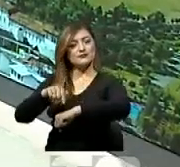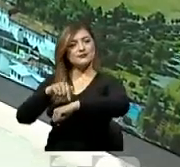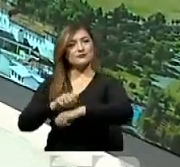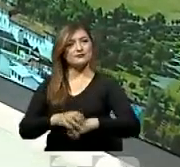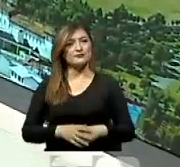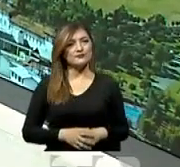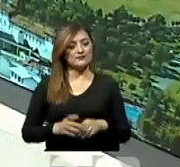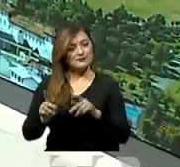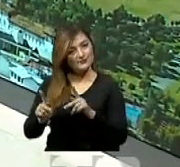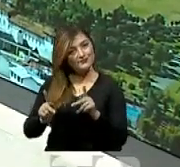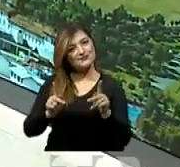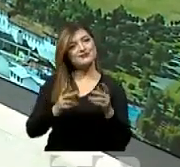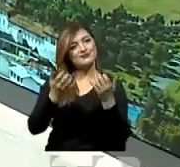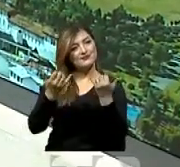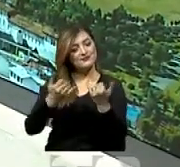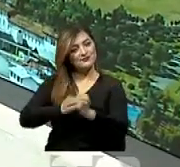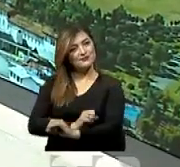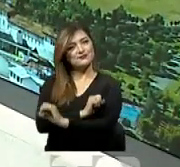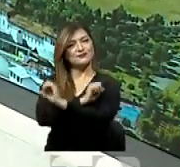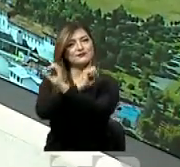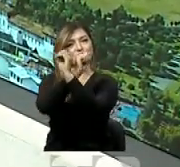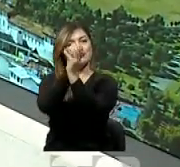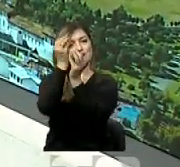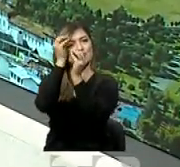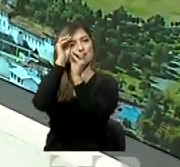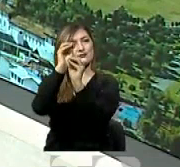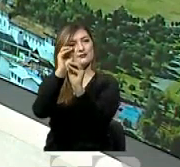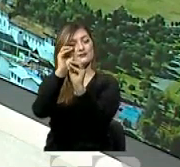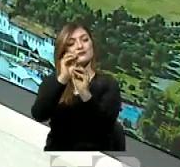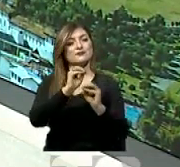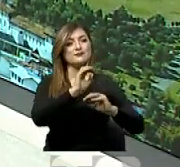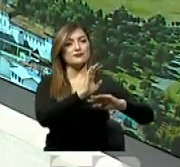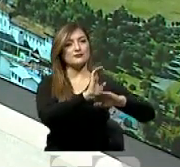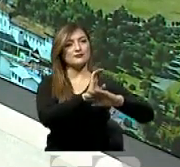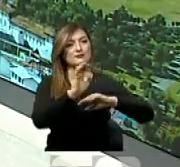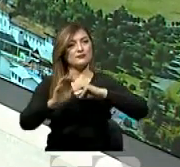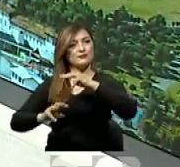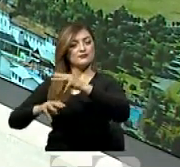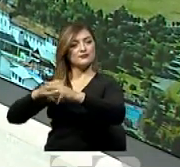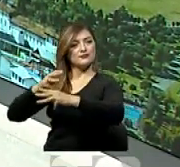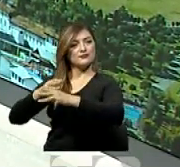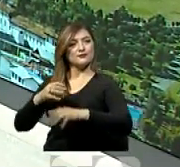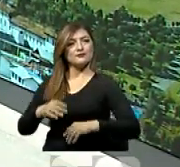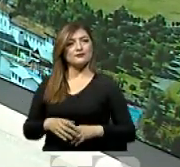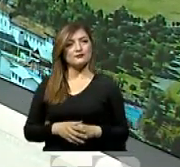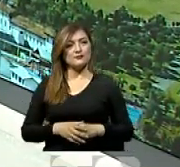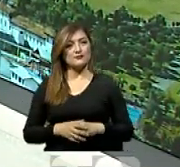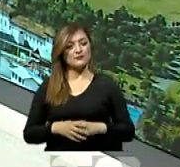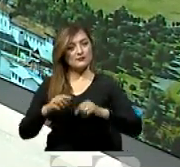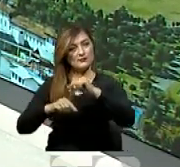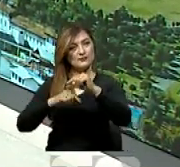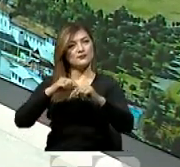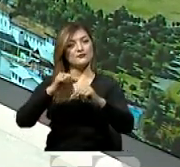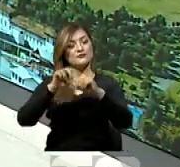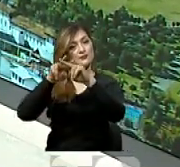Estamos listas esta mañana para informarles todo lo que acontece en el país y el mundo, pero también para ir revisando cuáles son